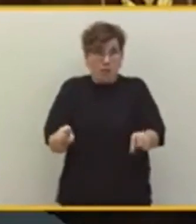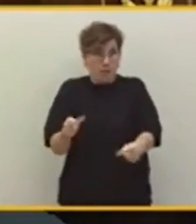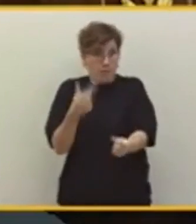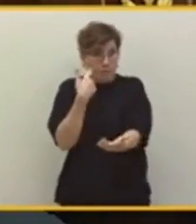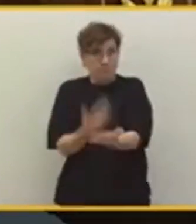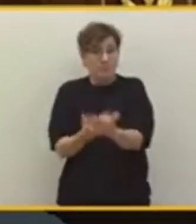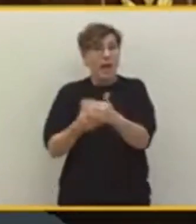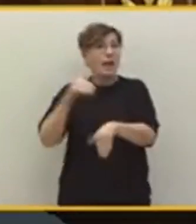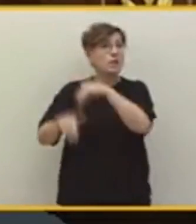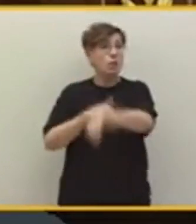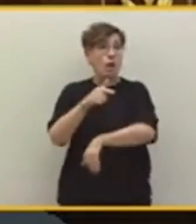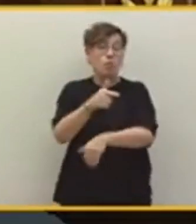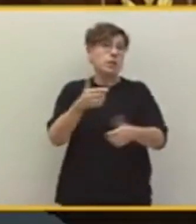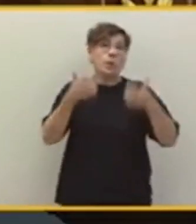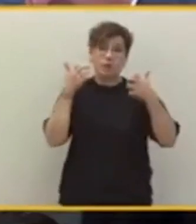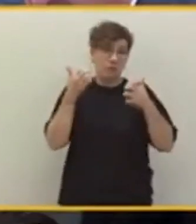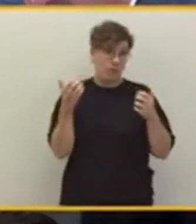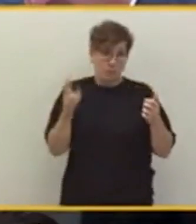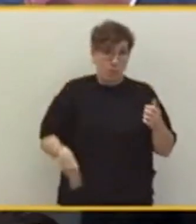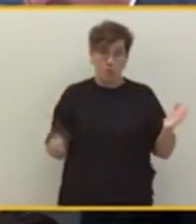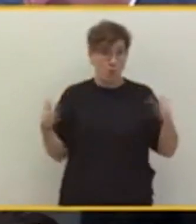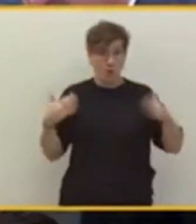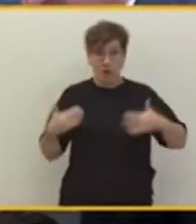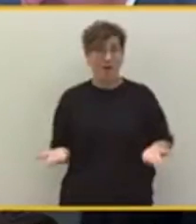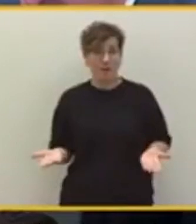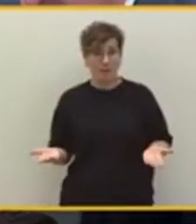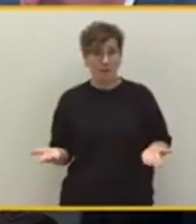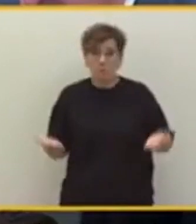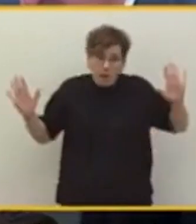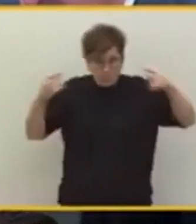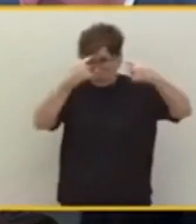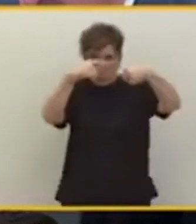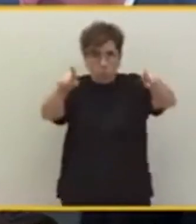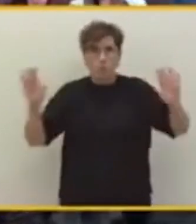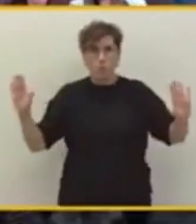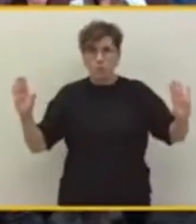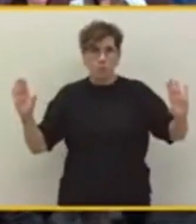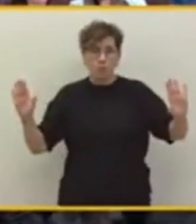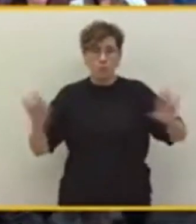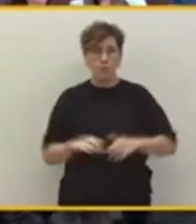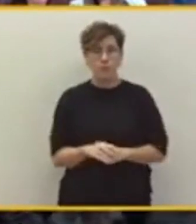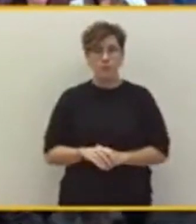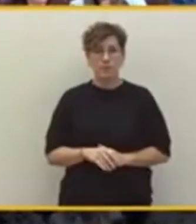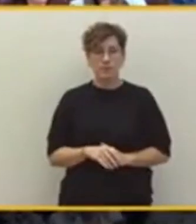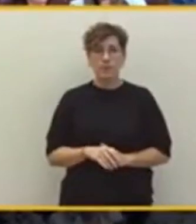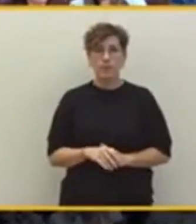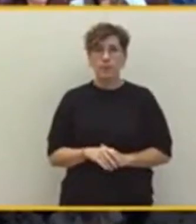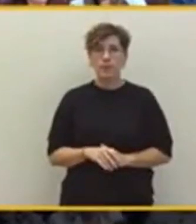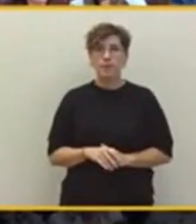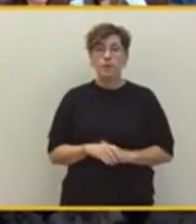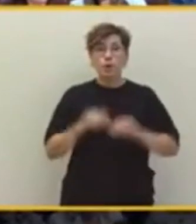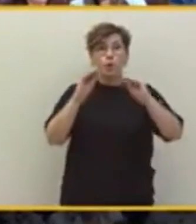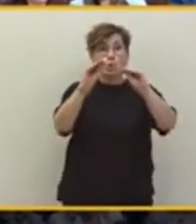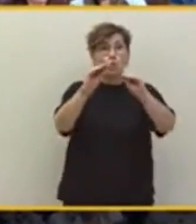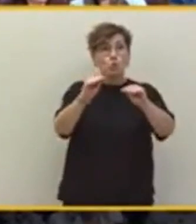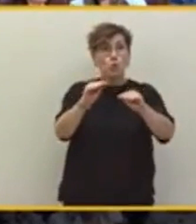han sido muy rentables. Pero allá ustedes. Han reducido casi en exclusiva su